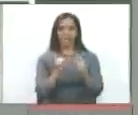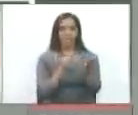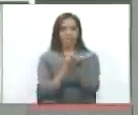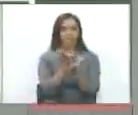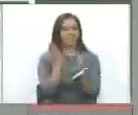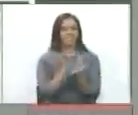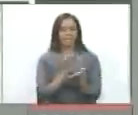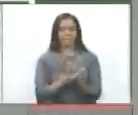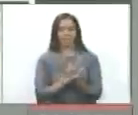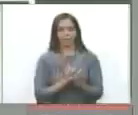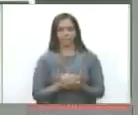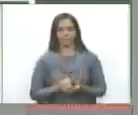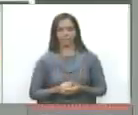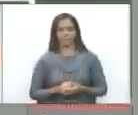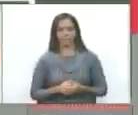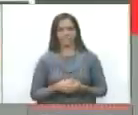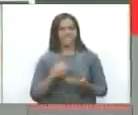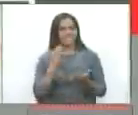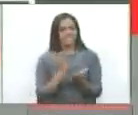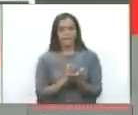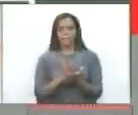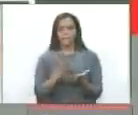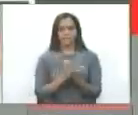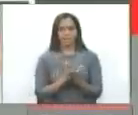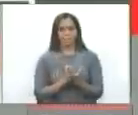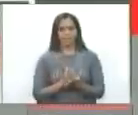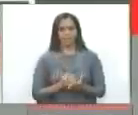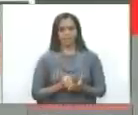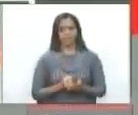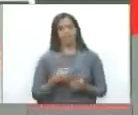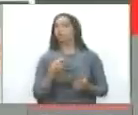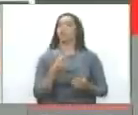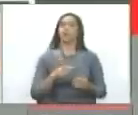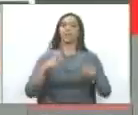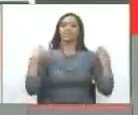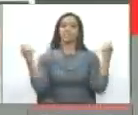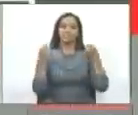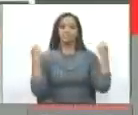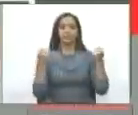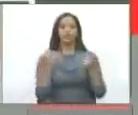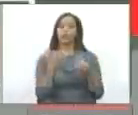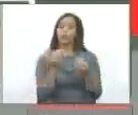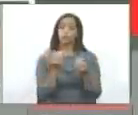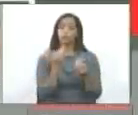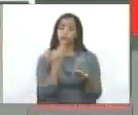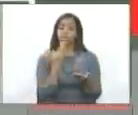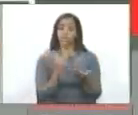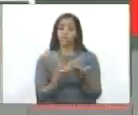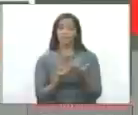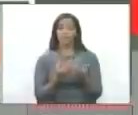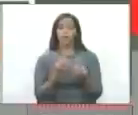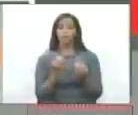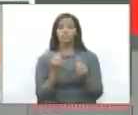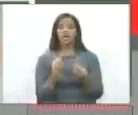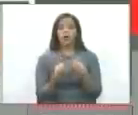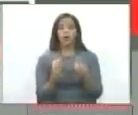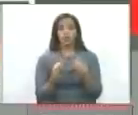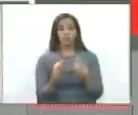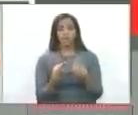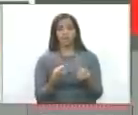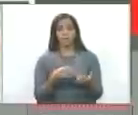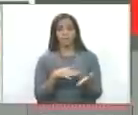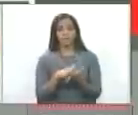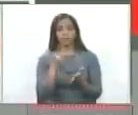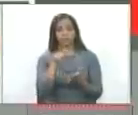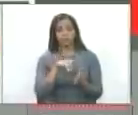siempre. Siempre, siempre, con esa consigna. Bueno, muchas cosas van sucediendo. Mientras tú